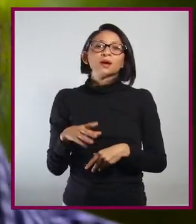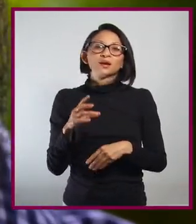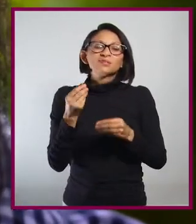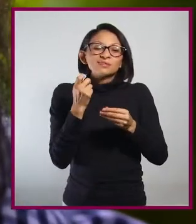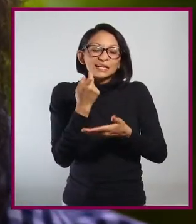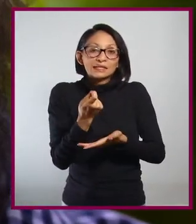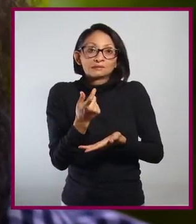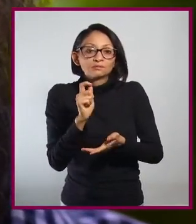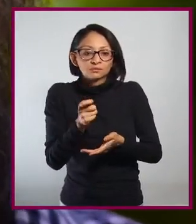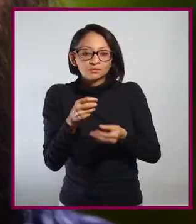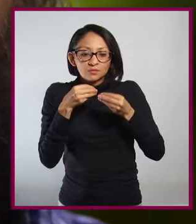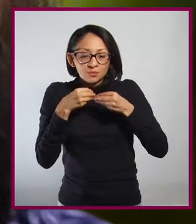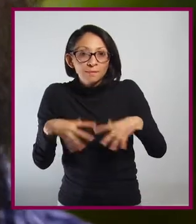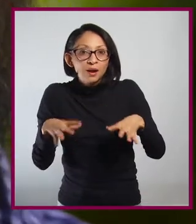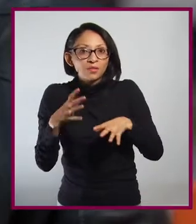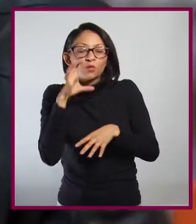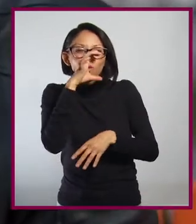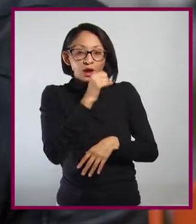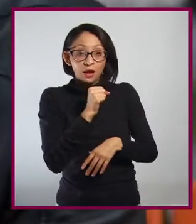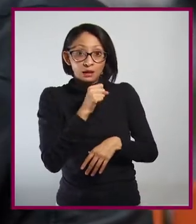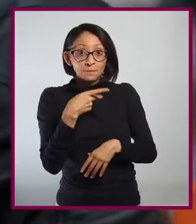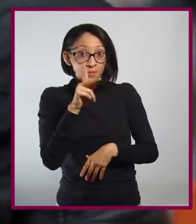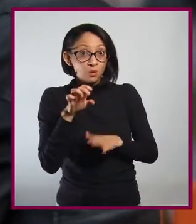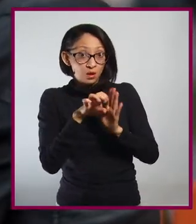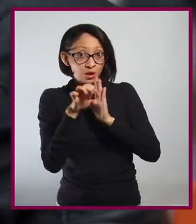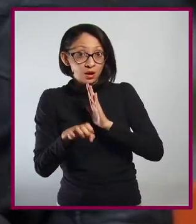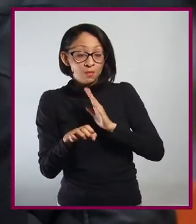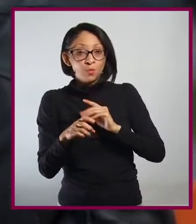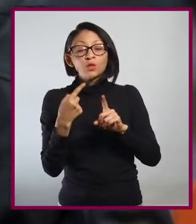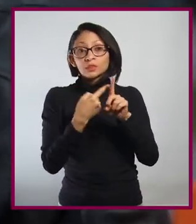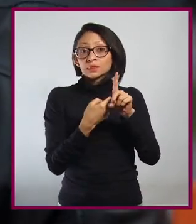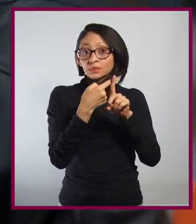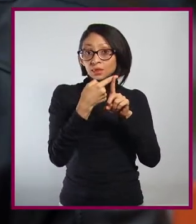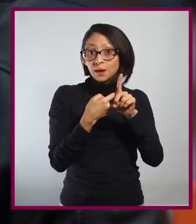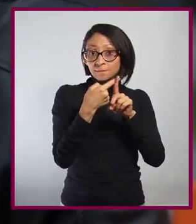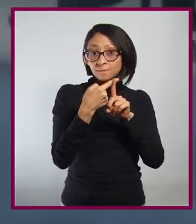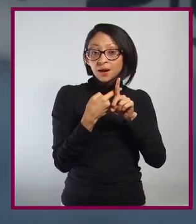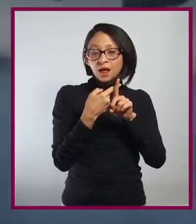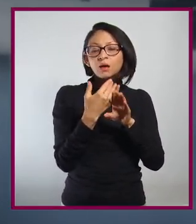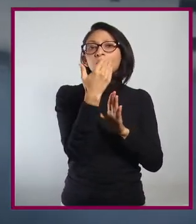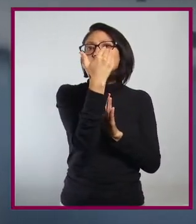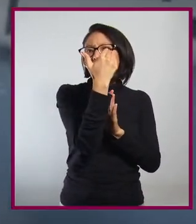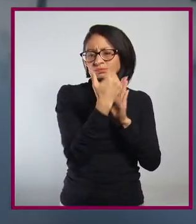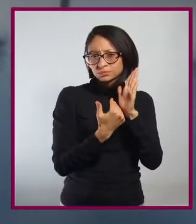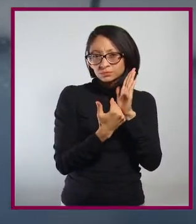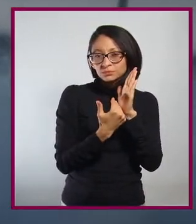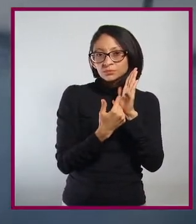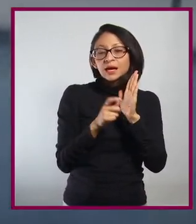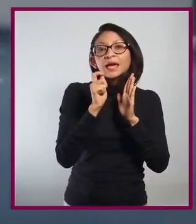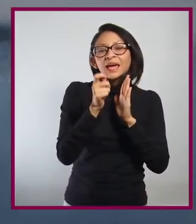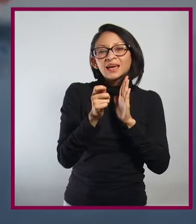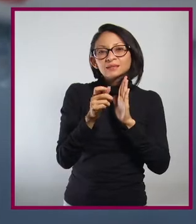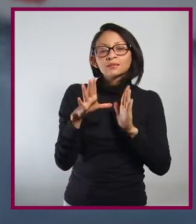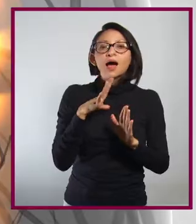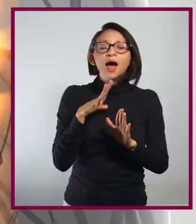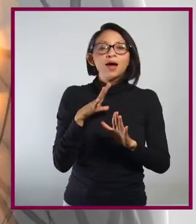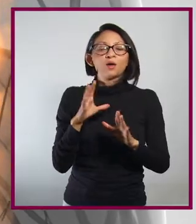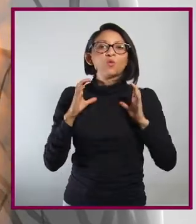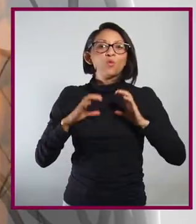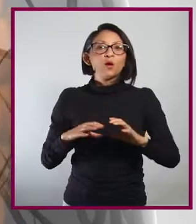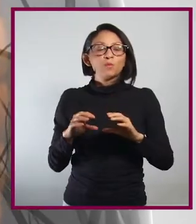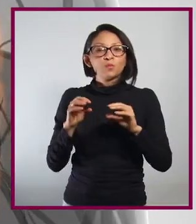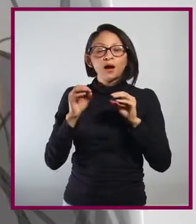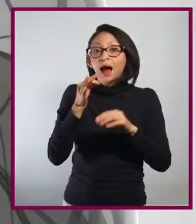que promueven la pérdida de calor. Si por el contrario la temperatura desciende por debajo del nivel normal, se activan